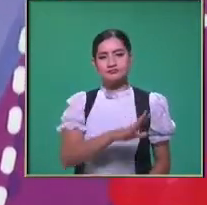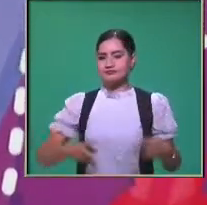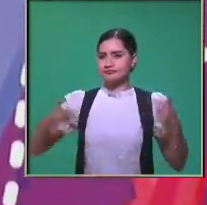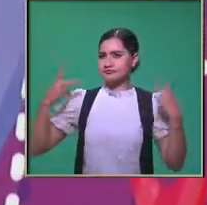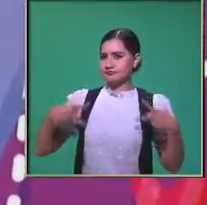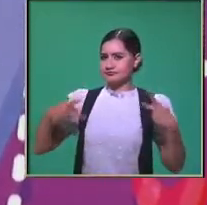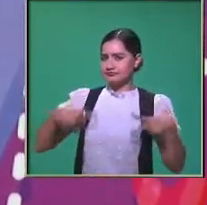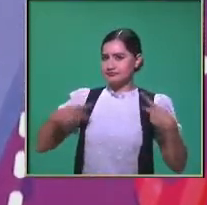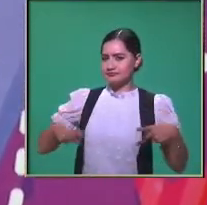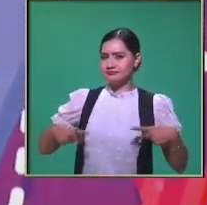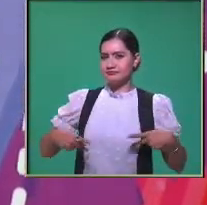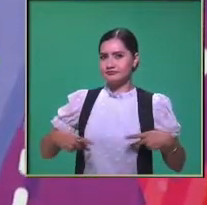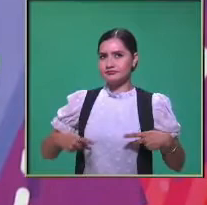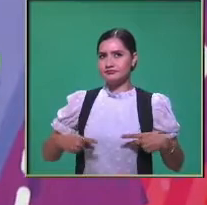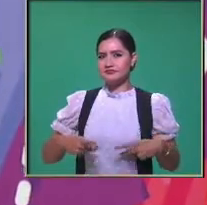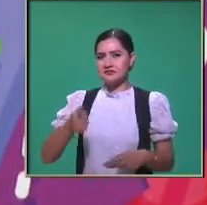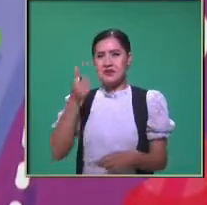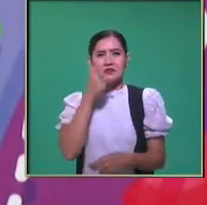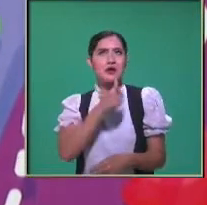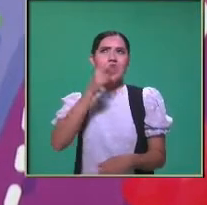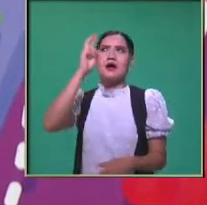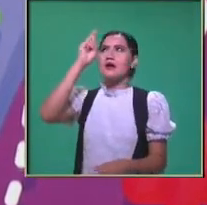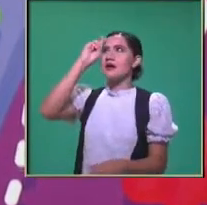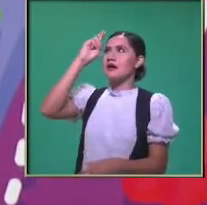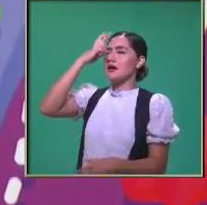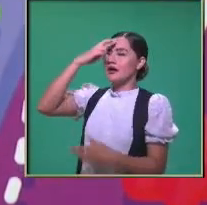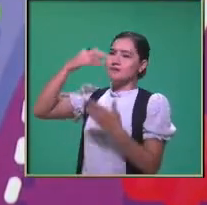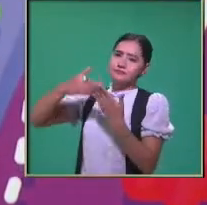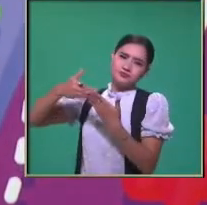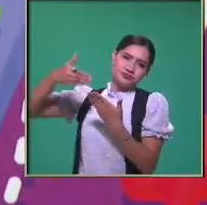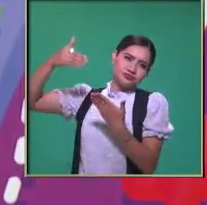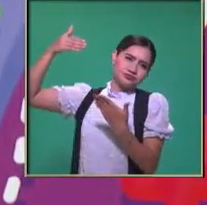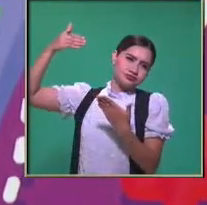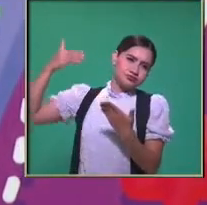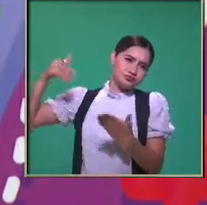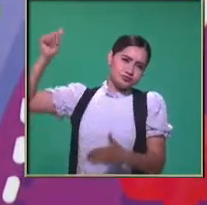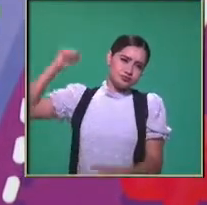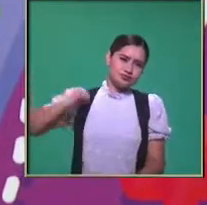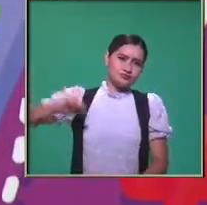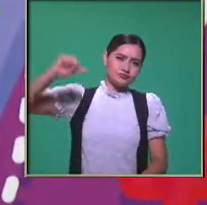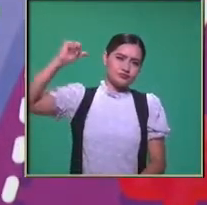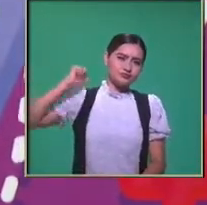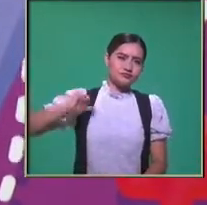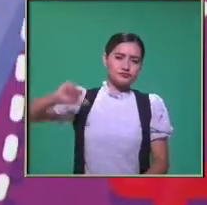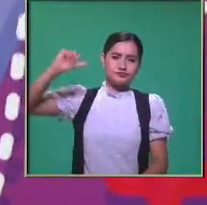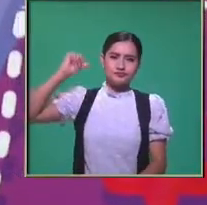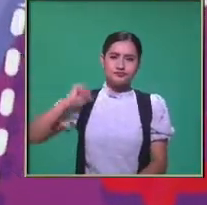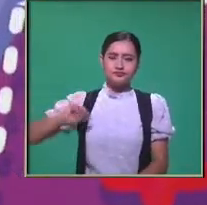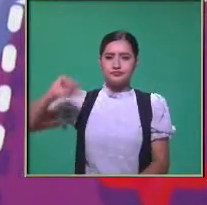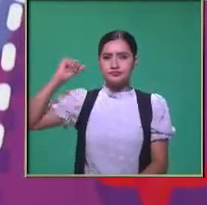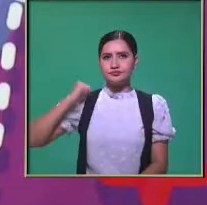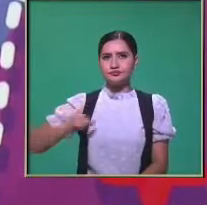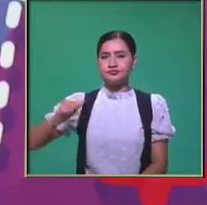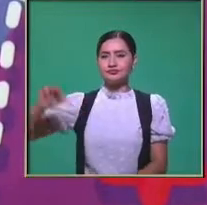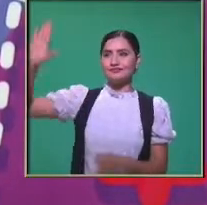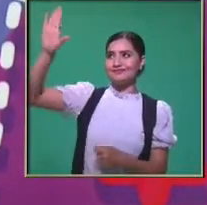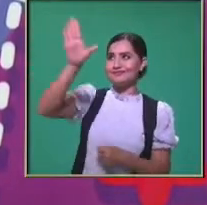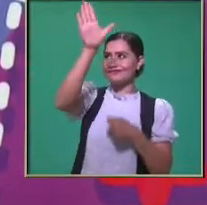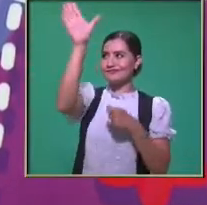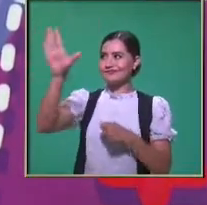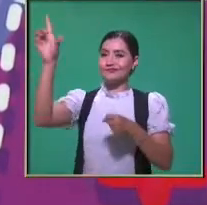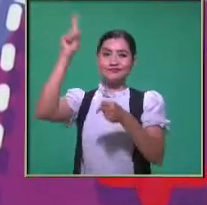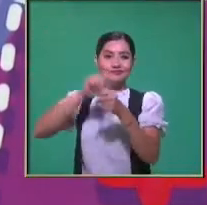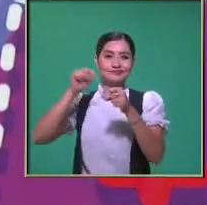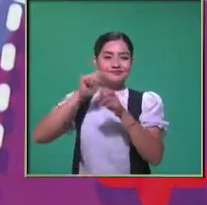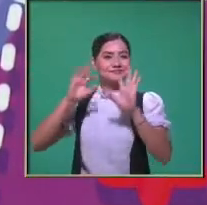las personas, tenemos recuerdos con esos bonitos papalotes, ¿verdad? Coloridos y todo, que vuelan por